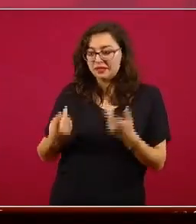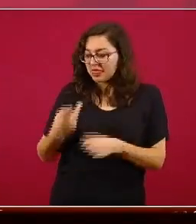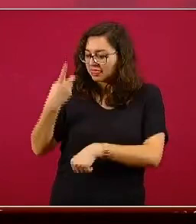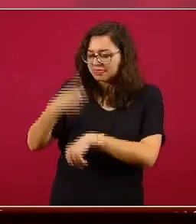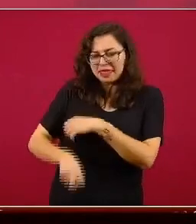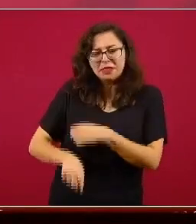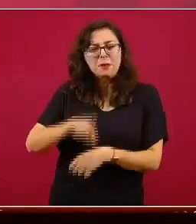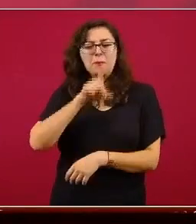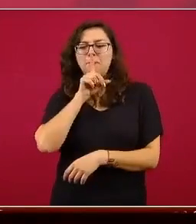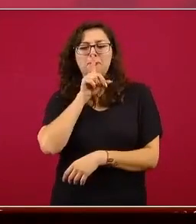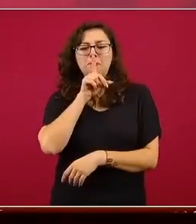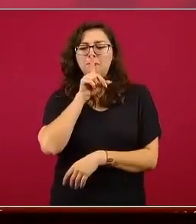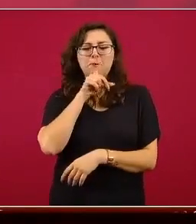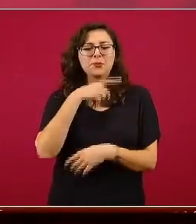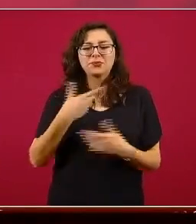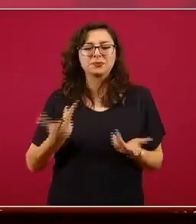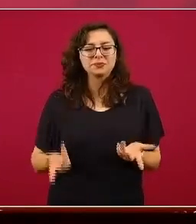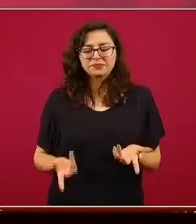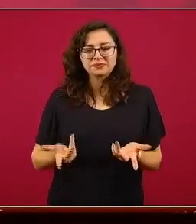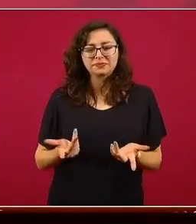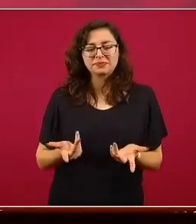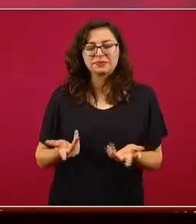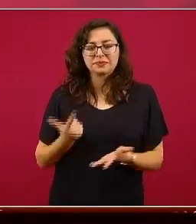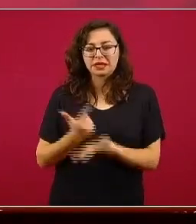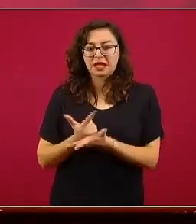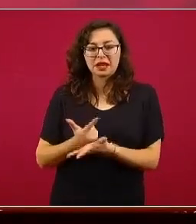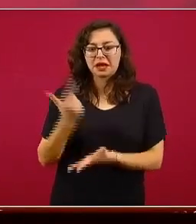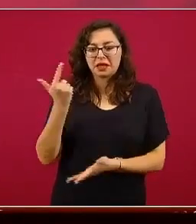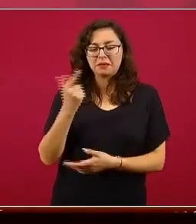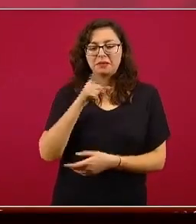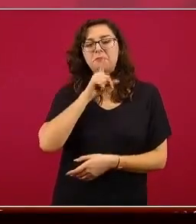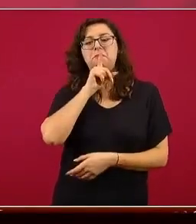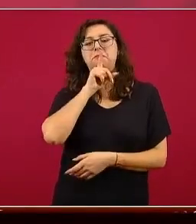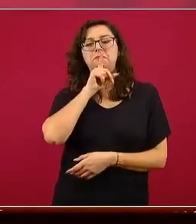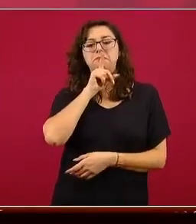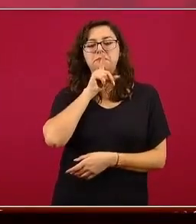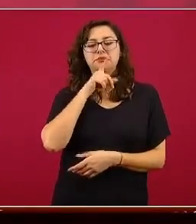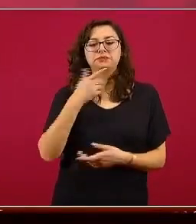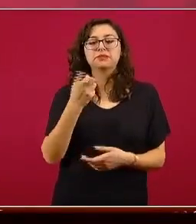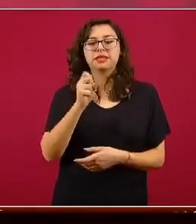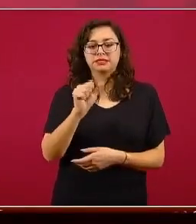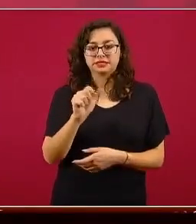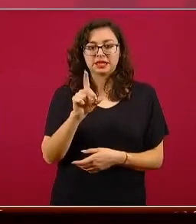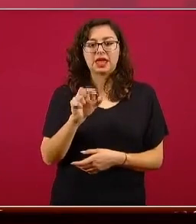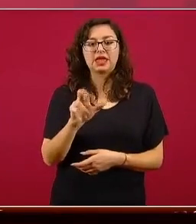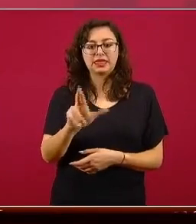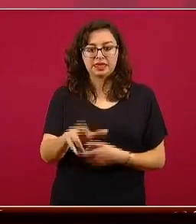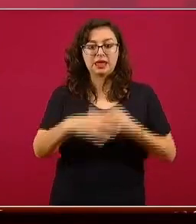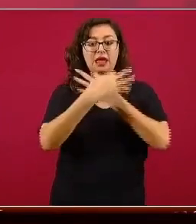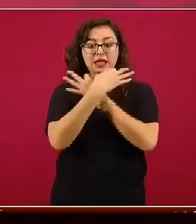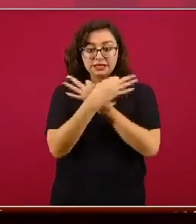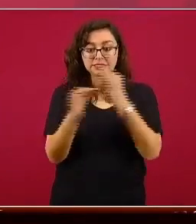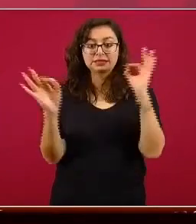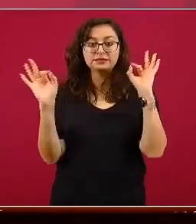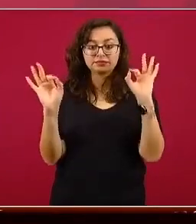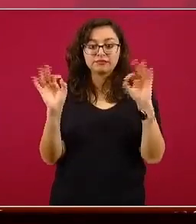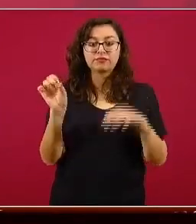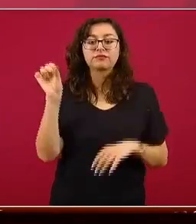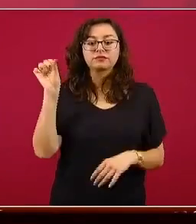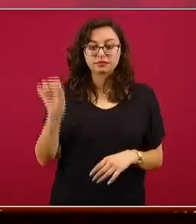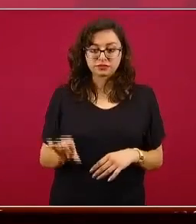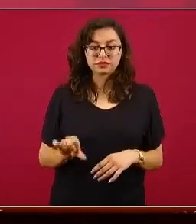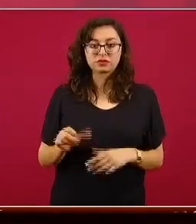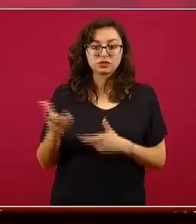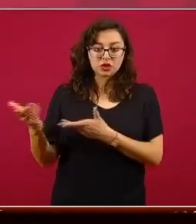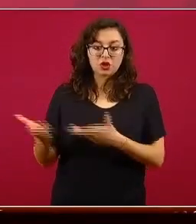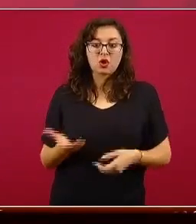y entonces no representa un riesgo mayor a la salud pública. SADER sacó una comunicación ayer mismo y hoy planeábamos